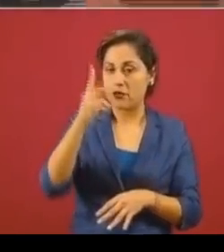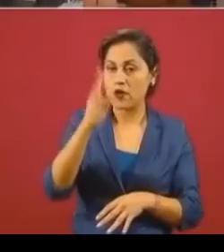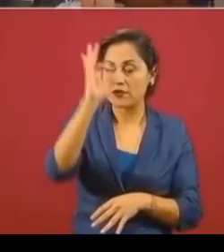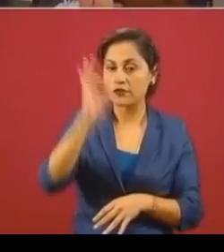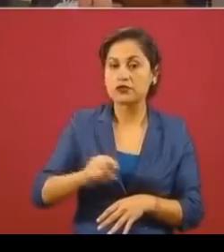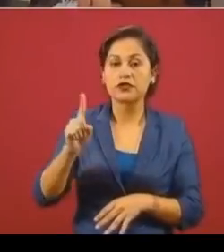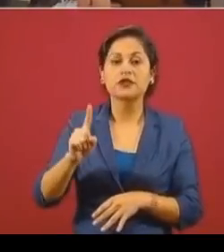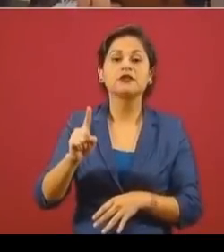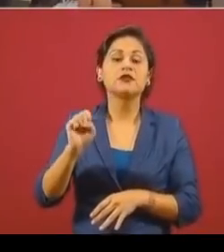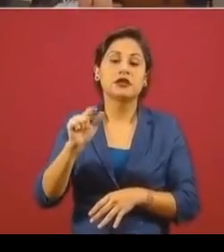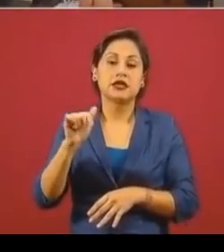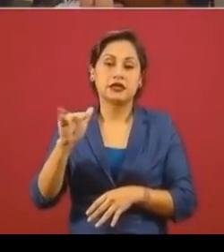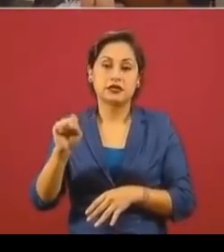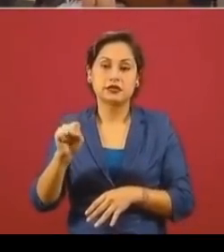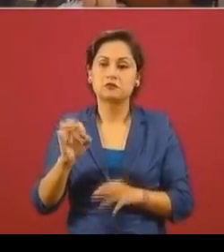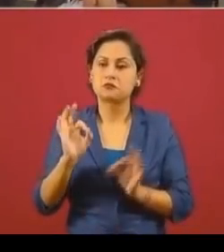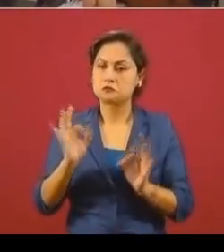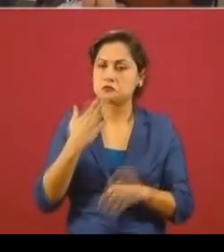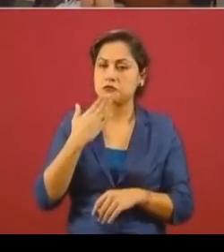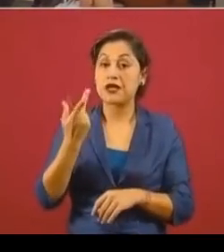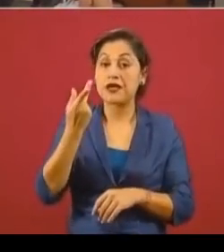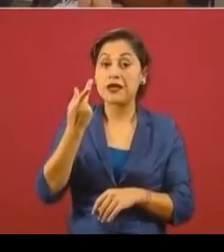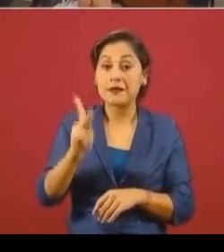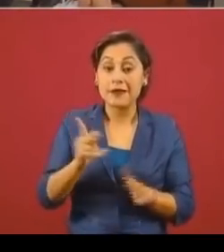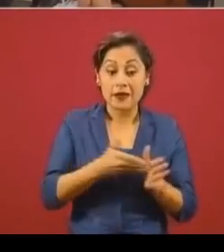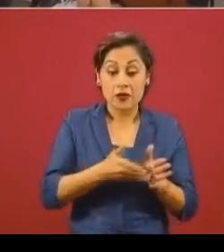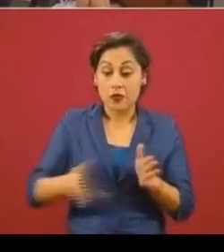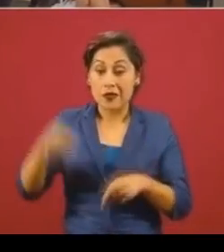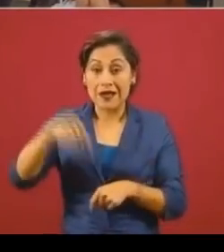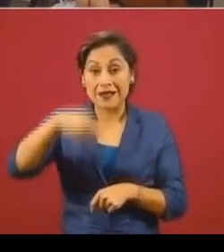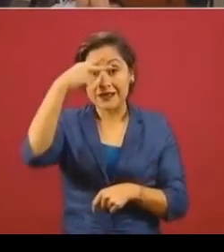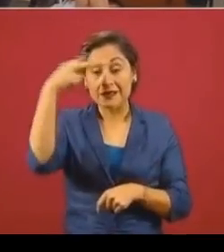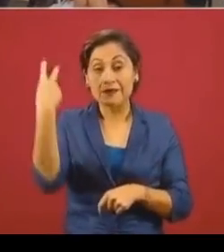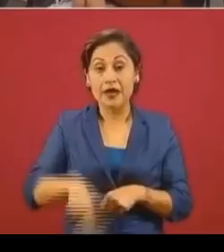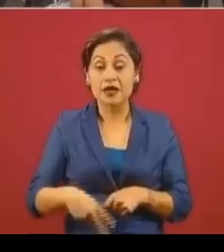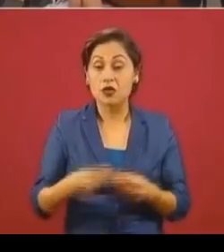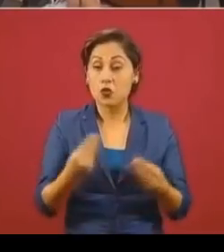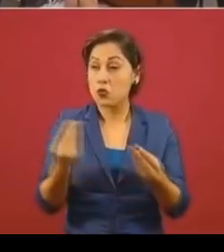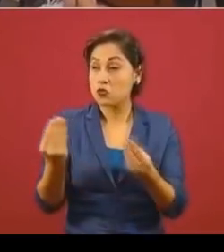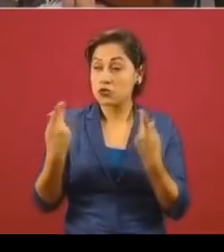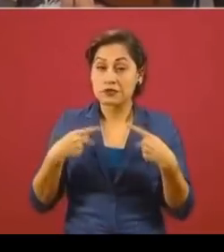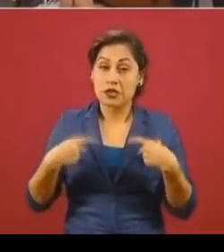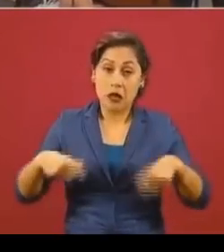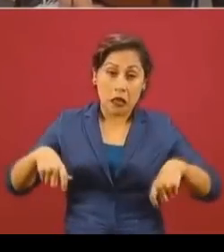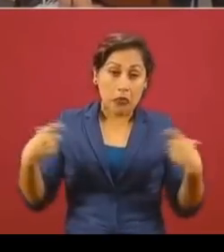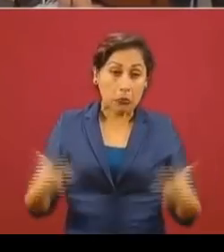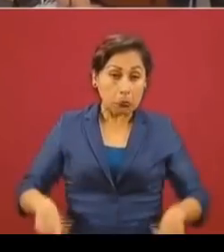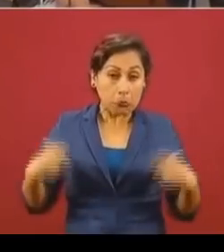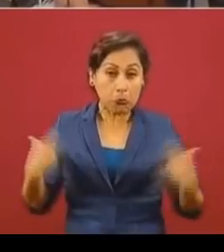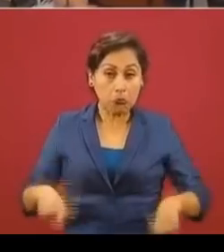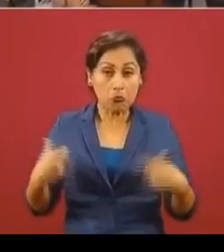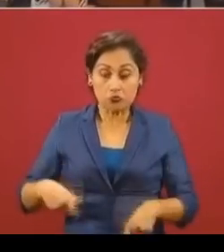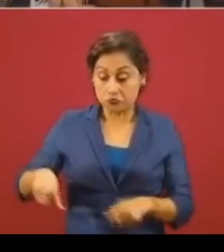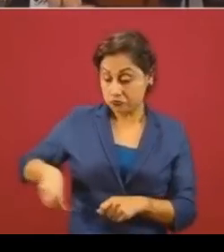resultado? Fue cuando tuvimos más multimillonarios, cuando se entregaron más bienes de la nación a